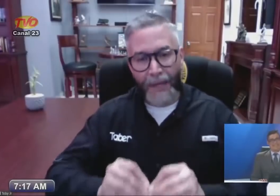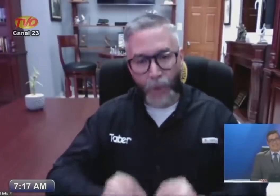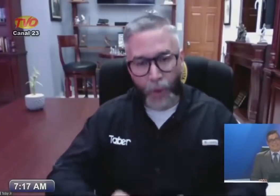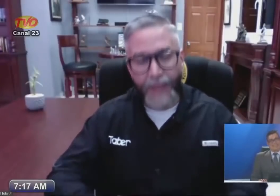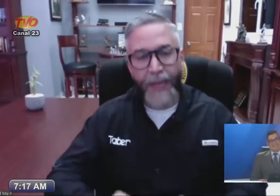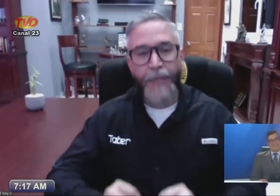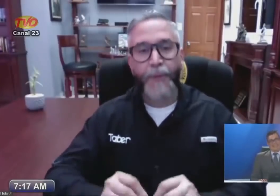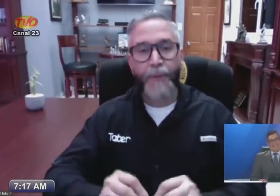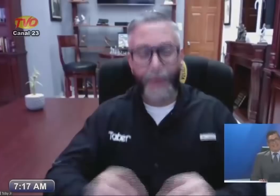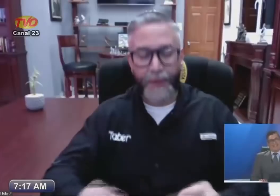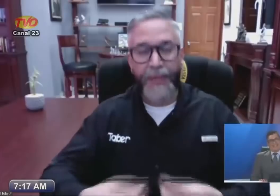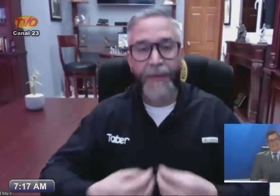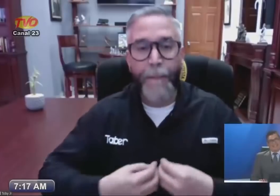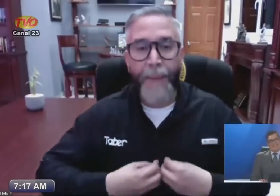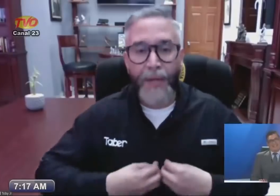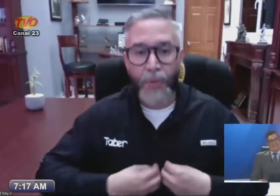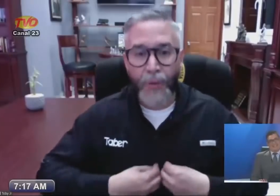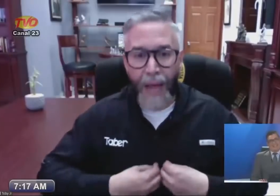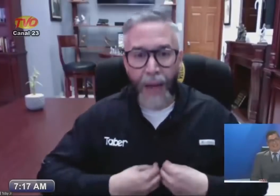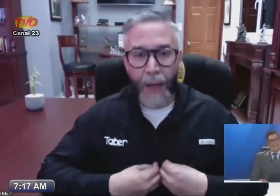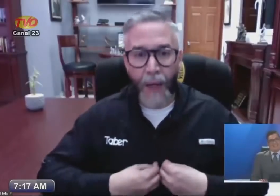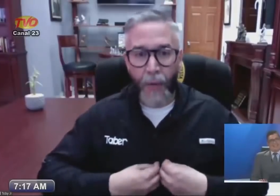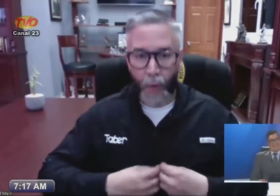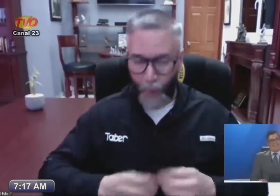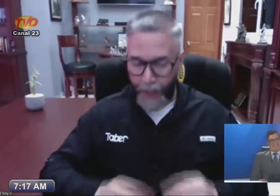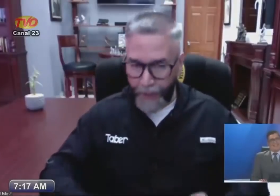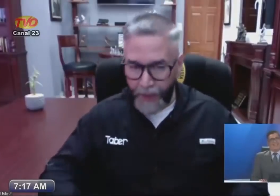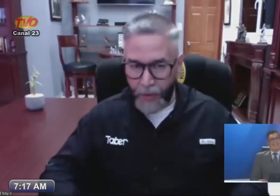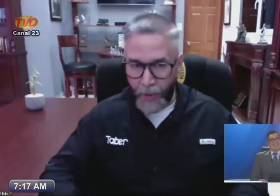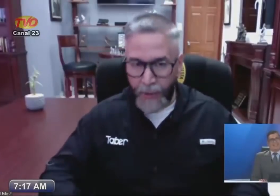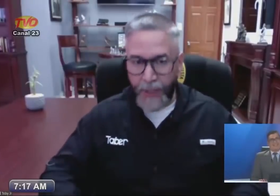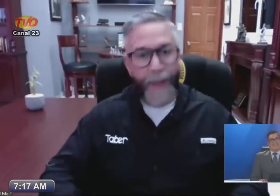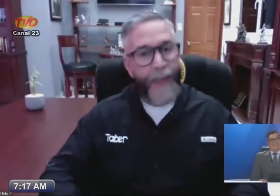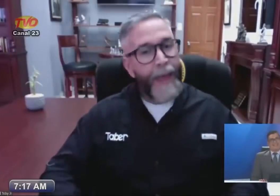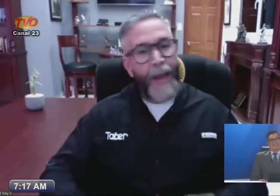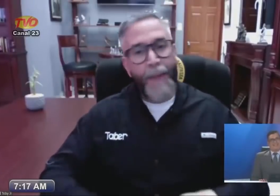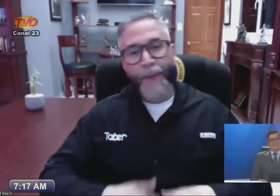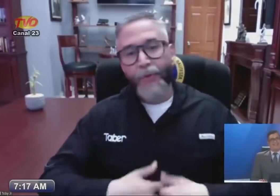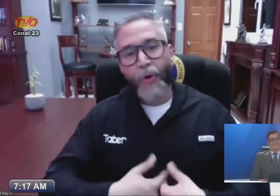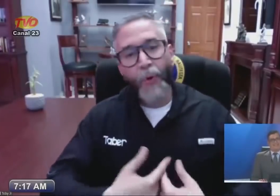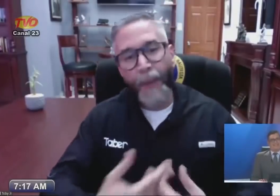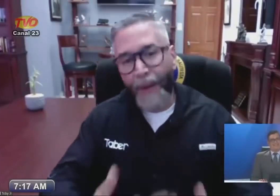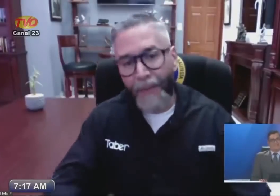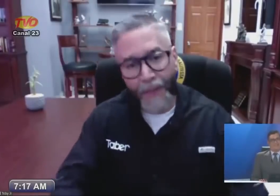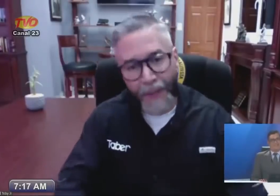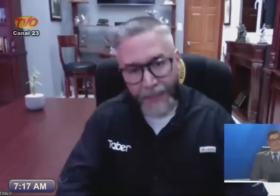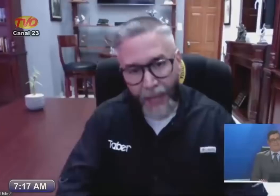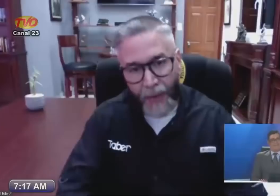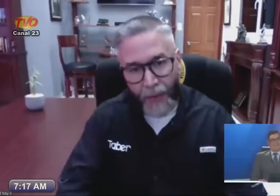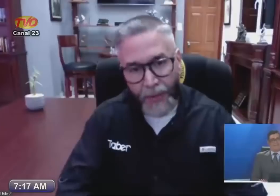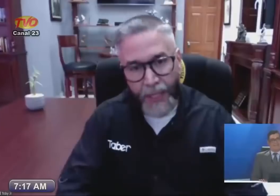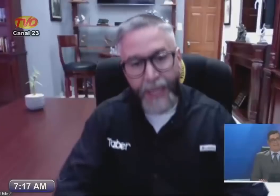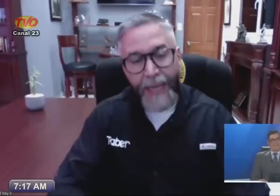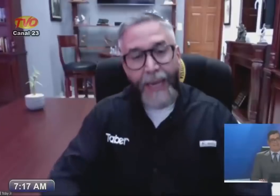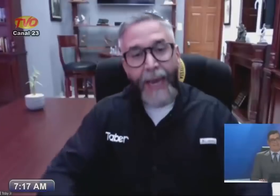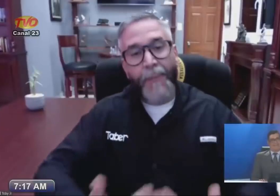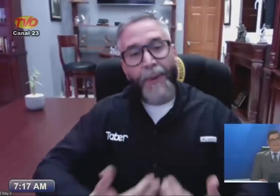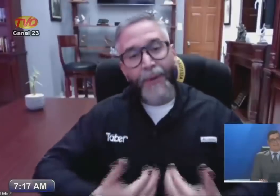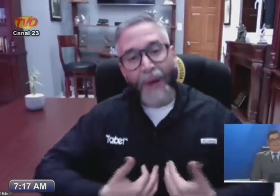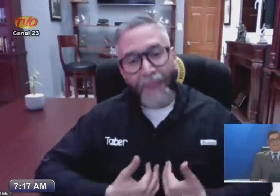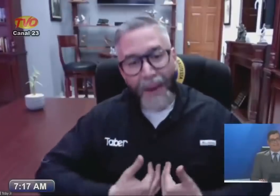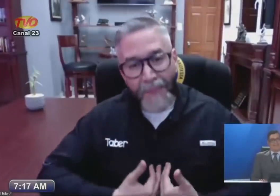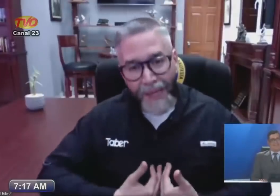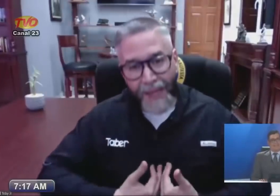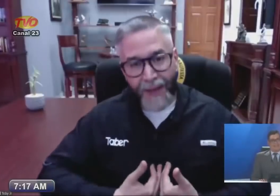perdón desde la perspectiva personal lo voy a repetir nosotros el perdón no es para mi adversario jose el